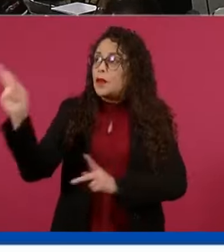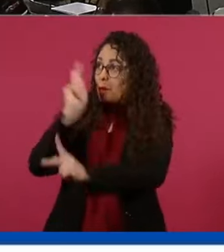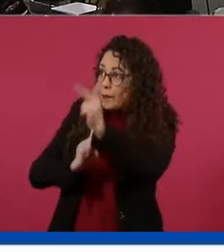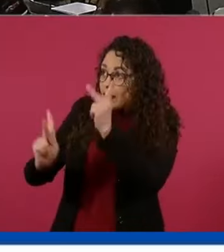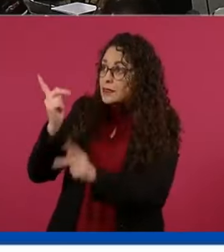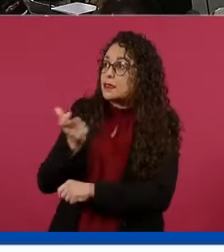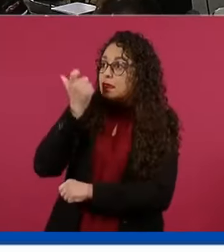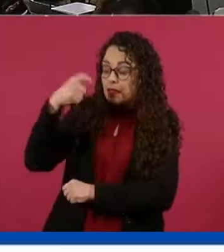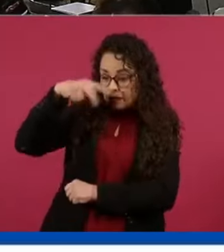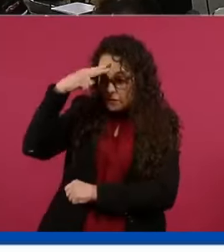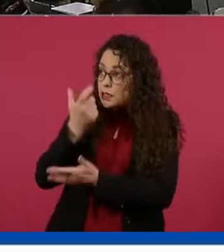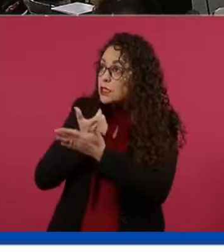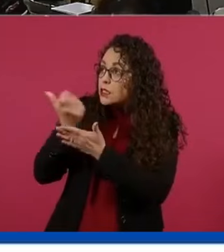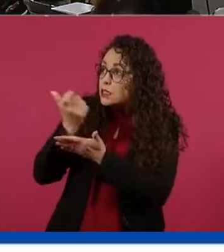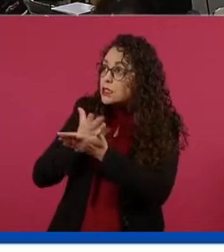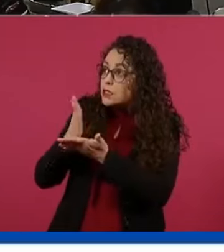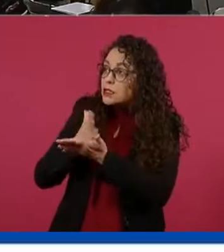pues de no permitir la corrupción